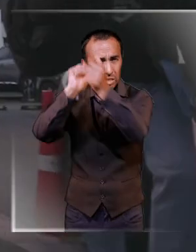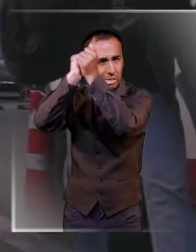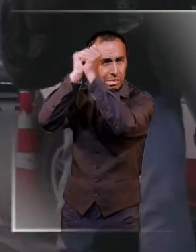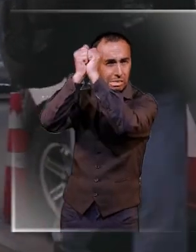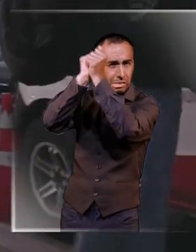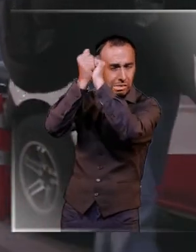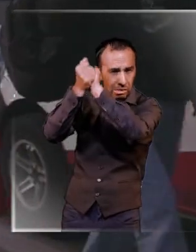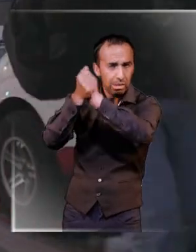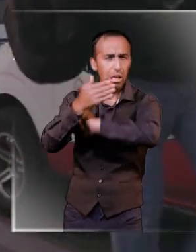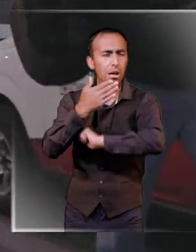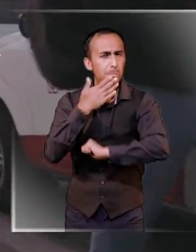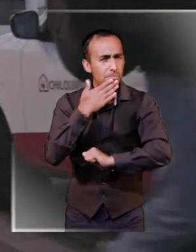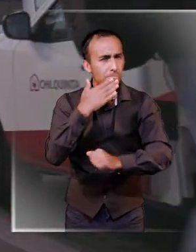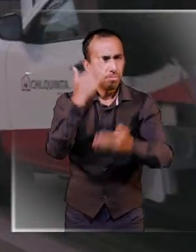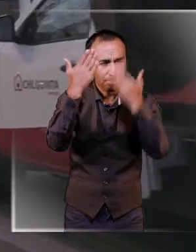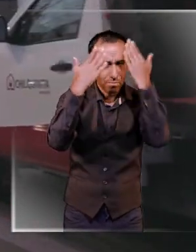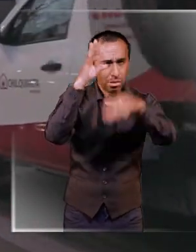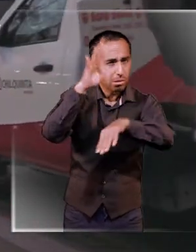en fin. Y